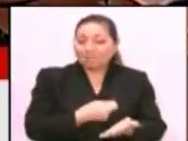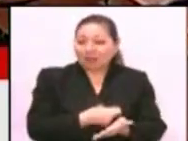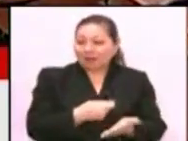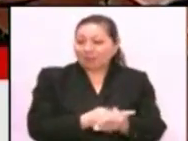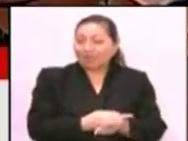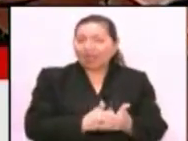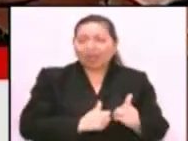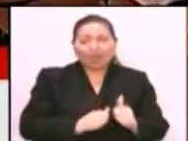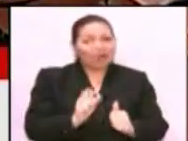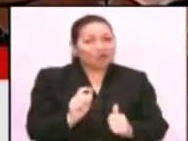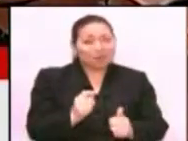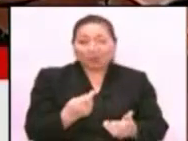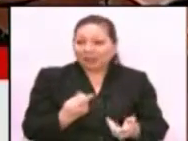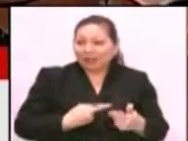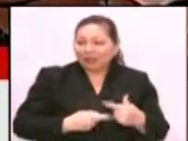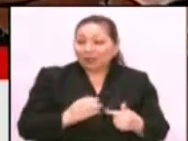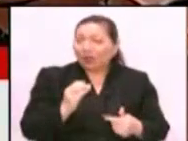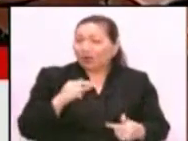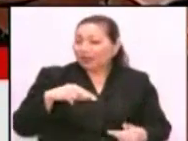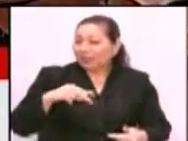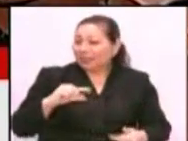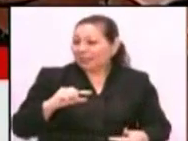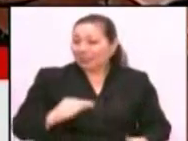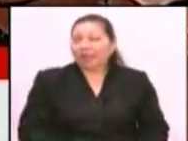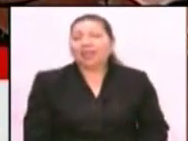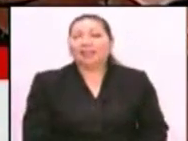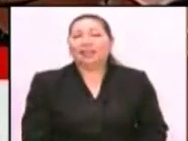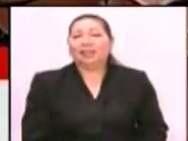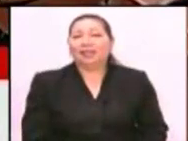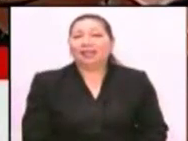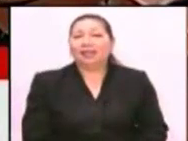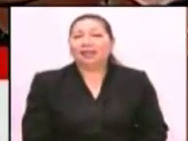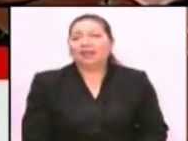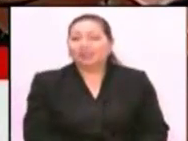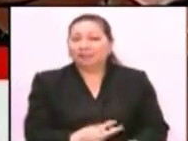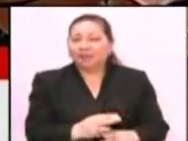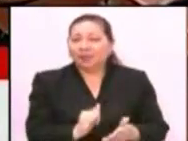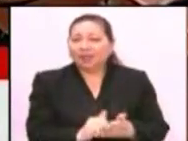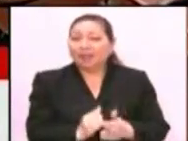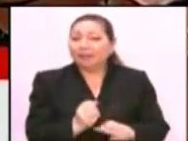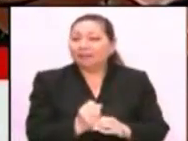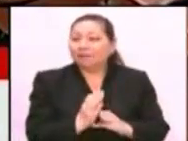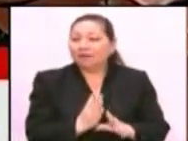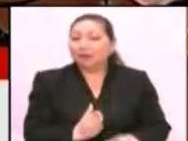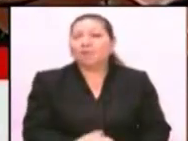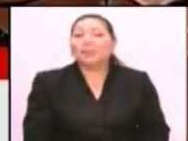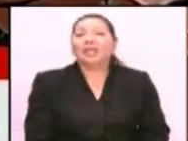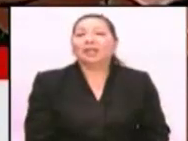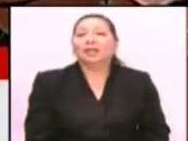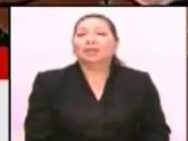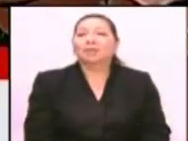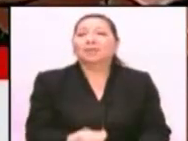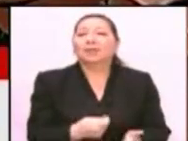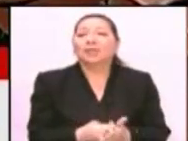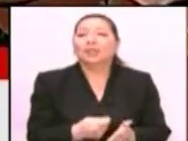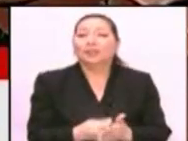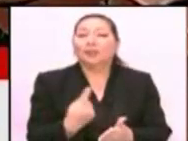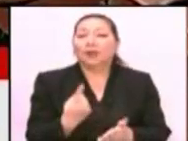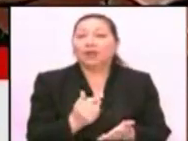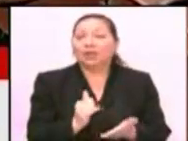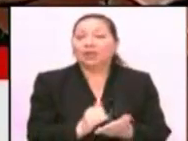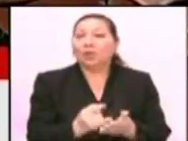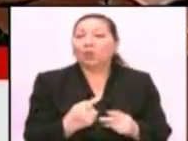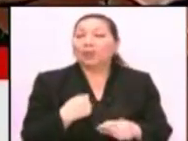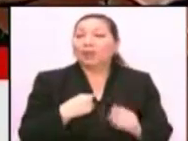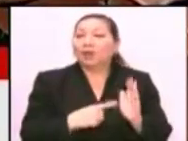No por actividades, no porque venga una ONG y trabaje dentro de la prisión en formar, sino que yo voy a pagar únicamente